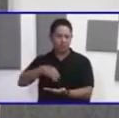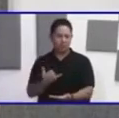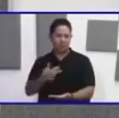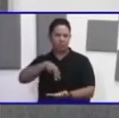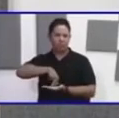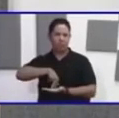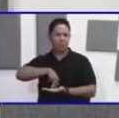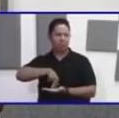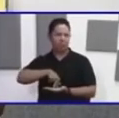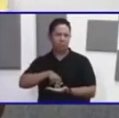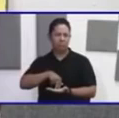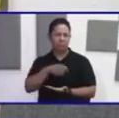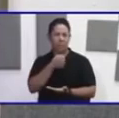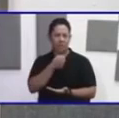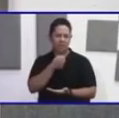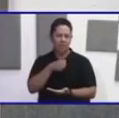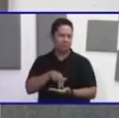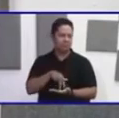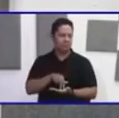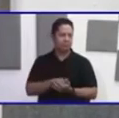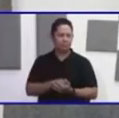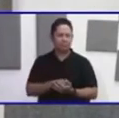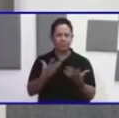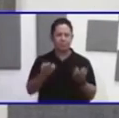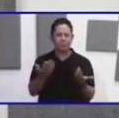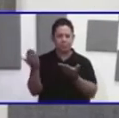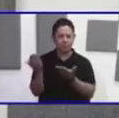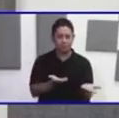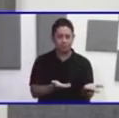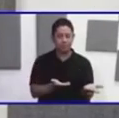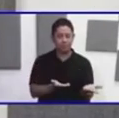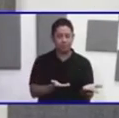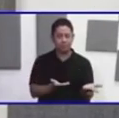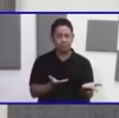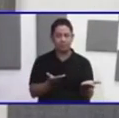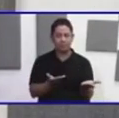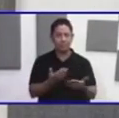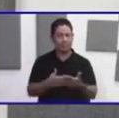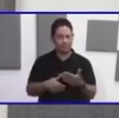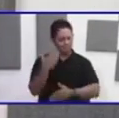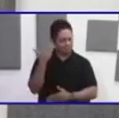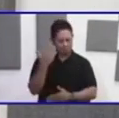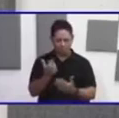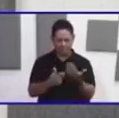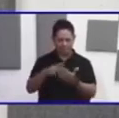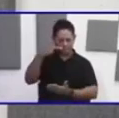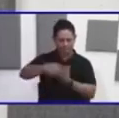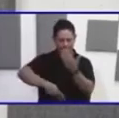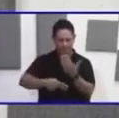Quiero dar una bienvenida a este proyecto, que este proyecto es el